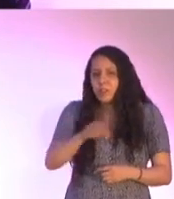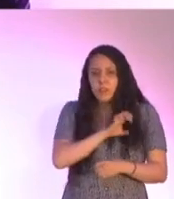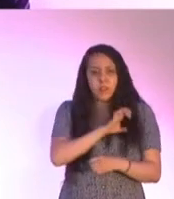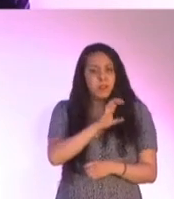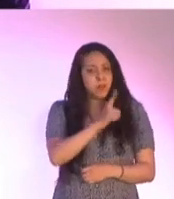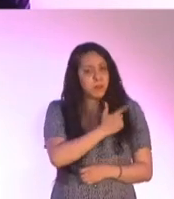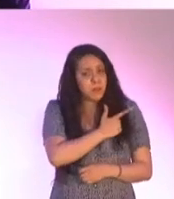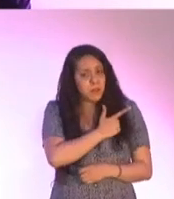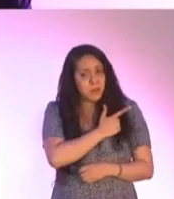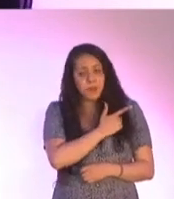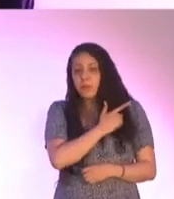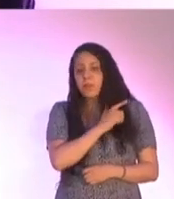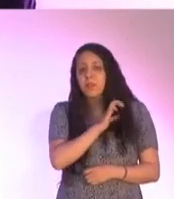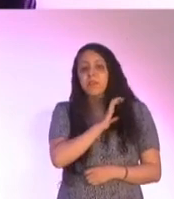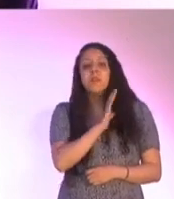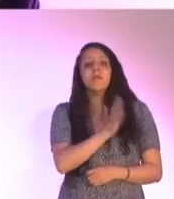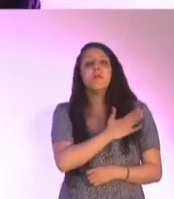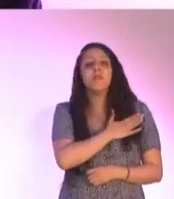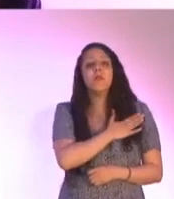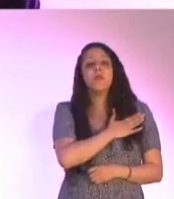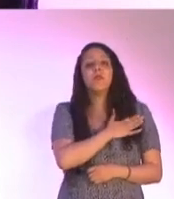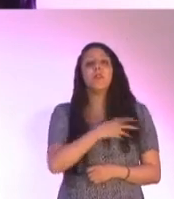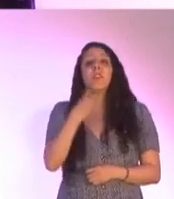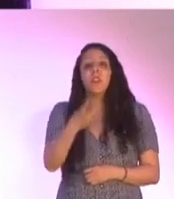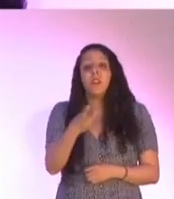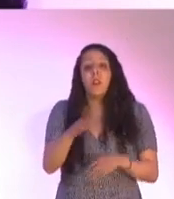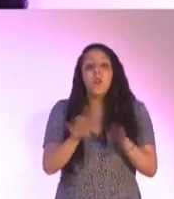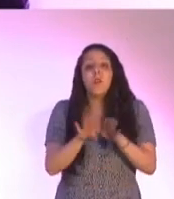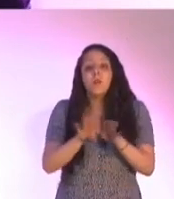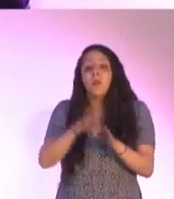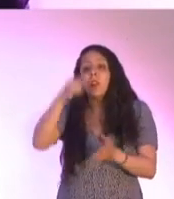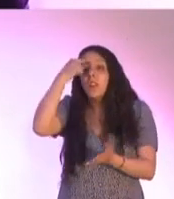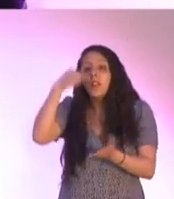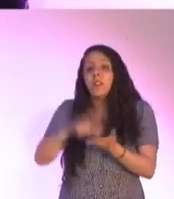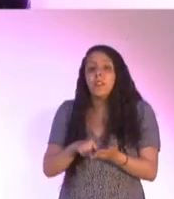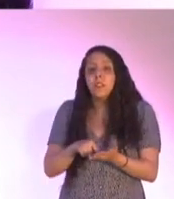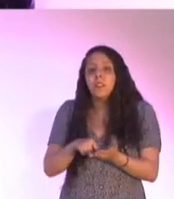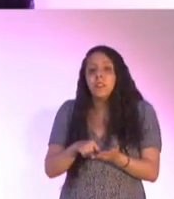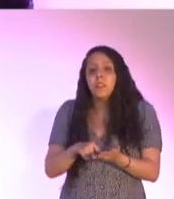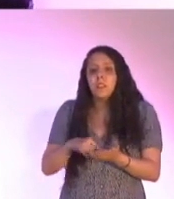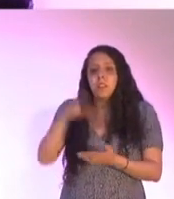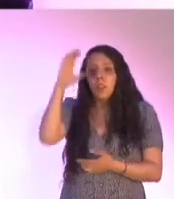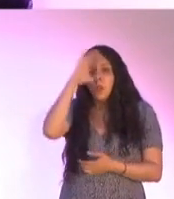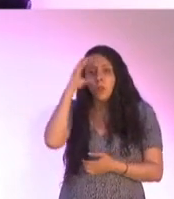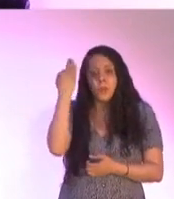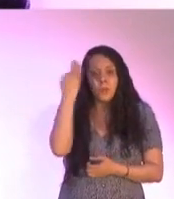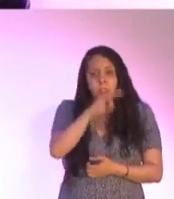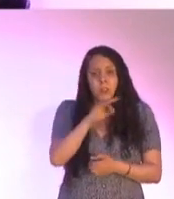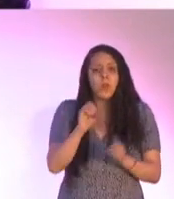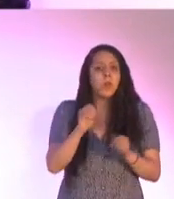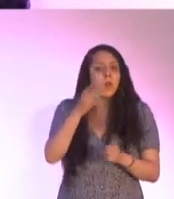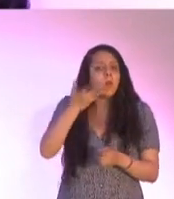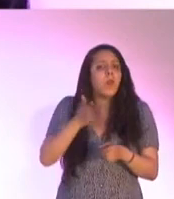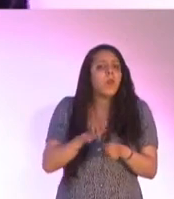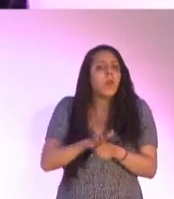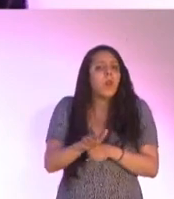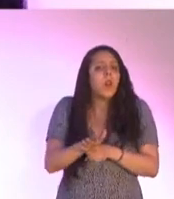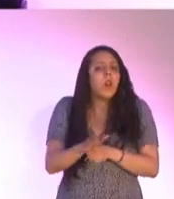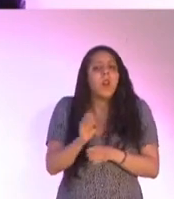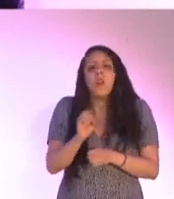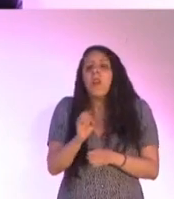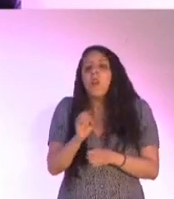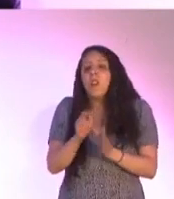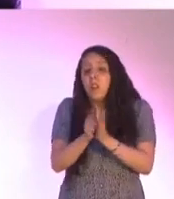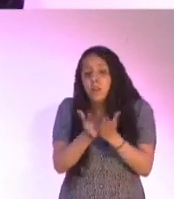estamos desquiciado si creemos que la fantasía no está en el corazón o elena garro me refiero el corazón de la literatura